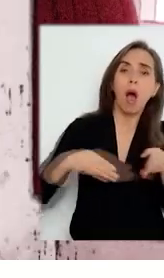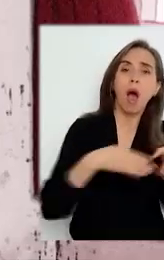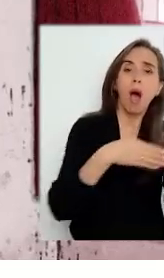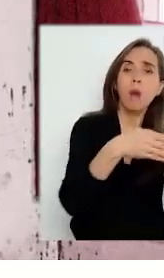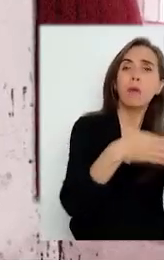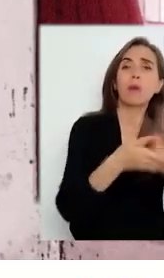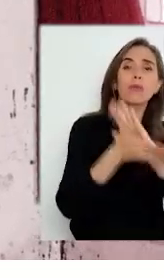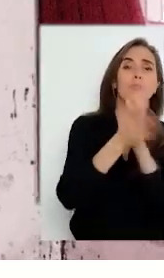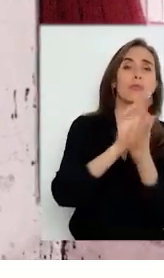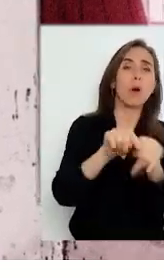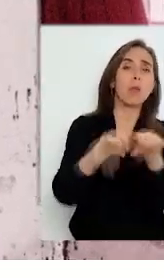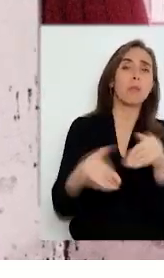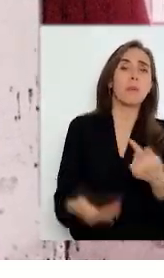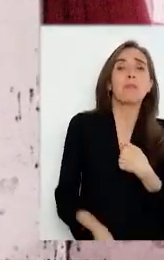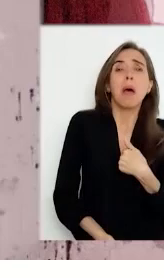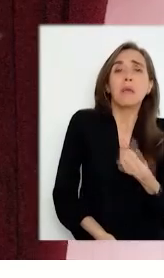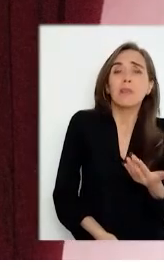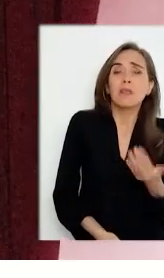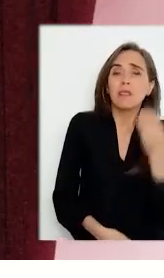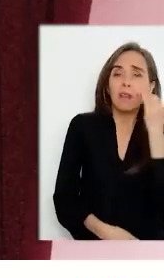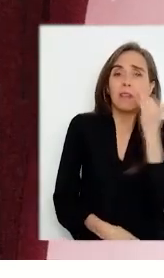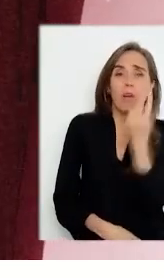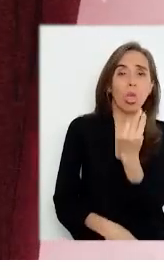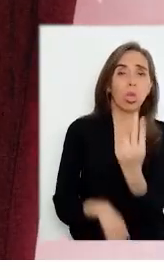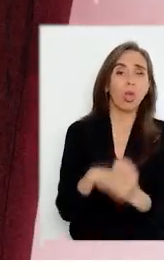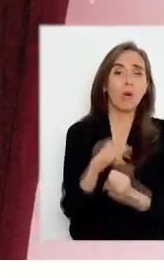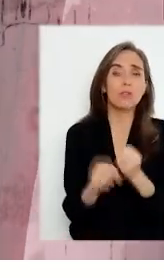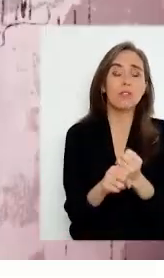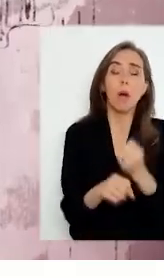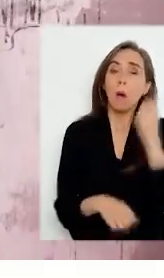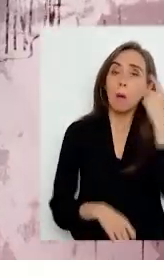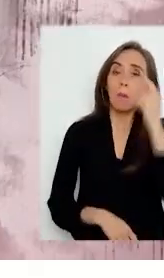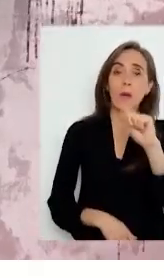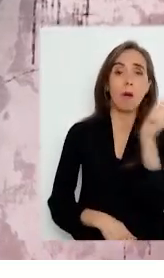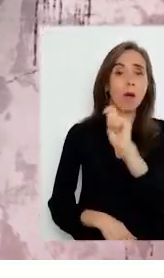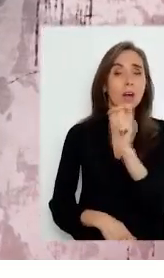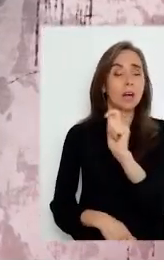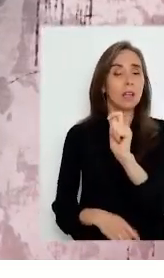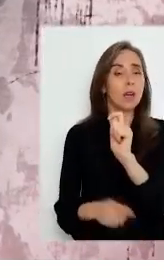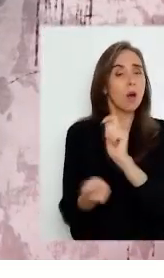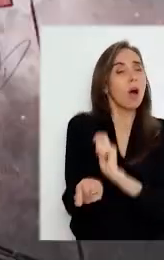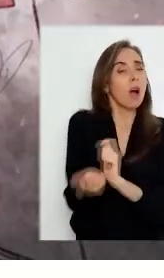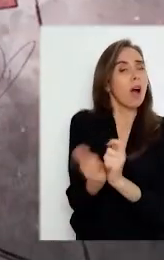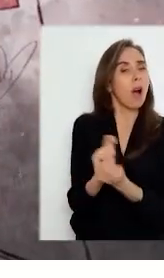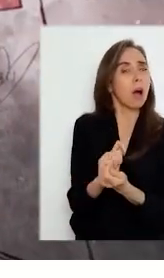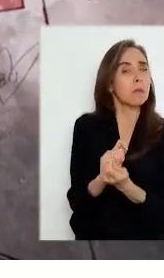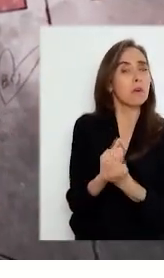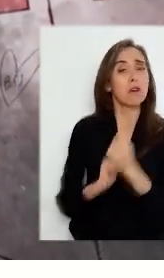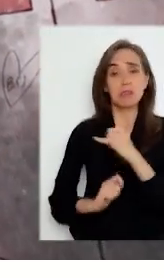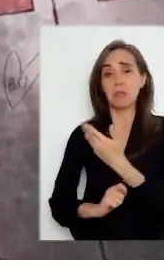que incluso tiene versiones en lengua nipona, para penetrar aún mejor en los seguidores del anime.